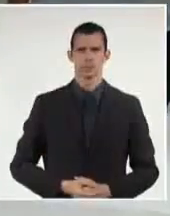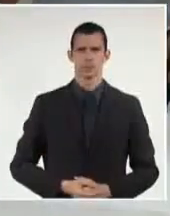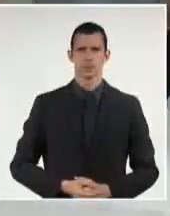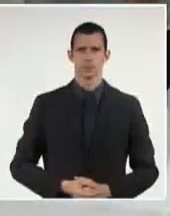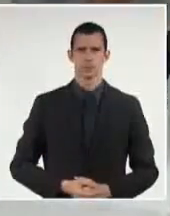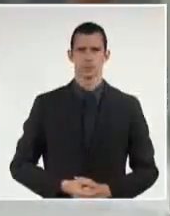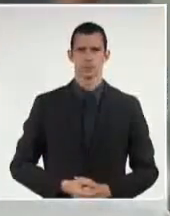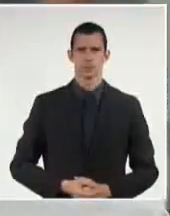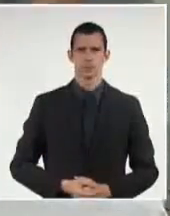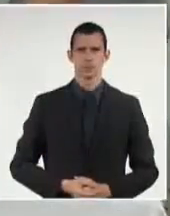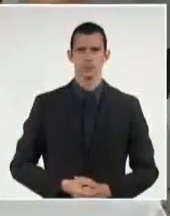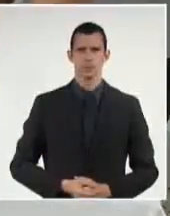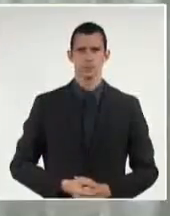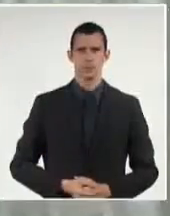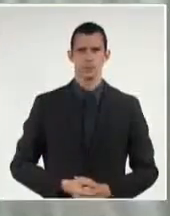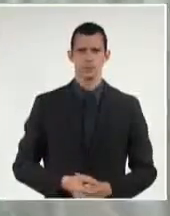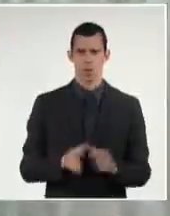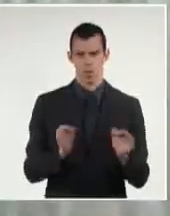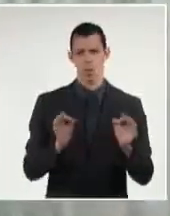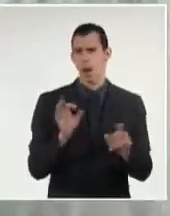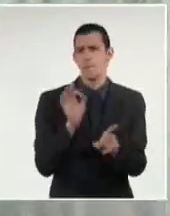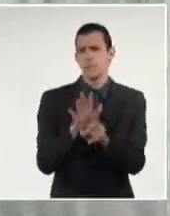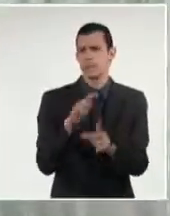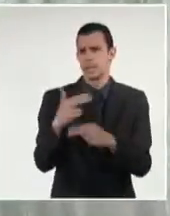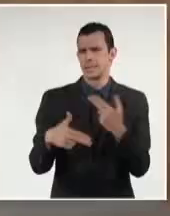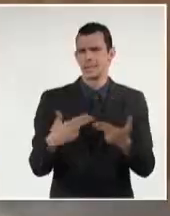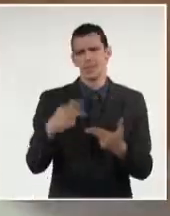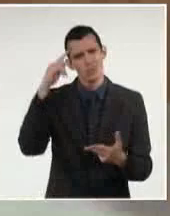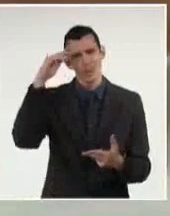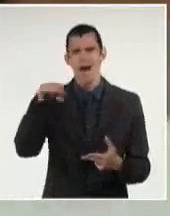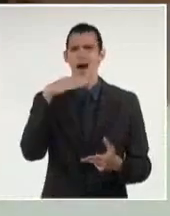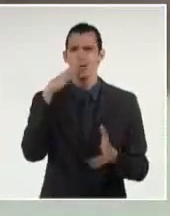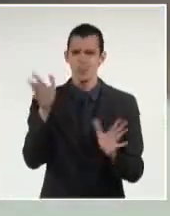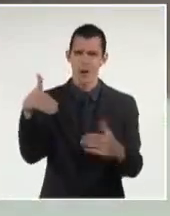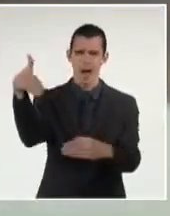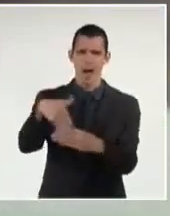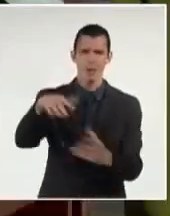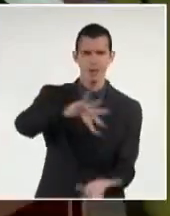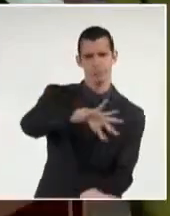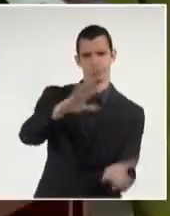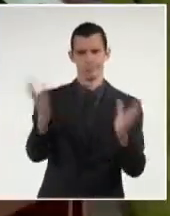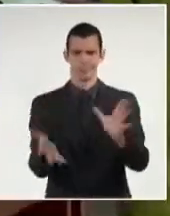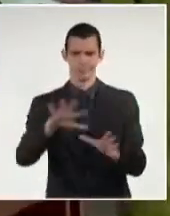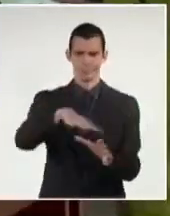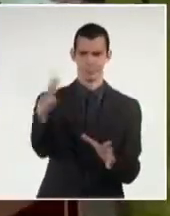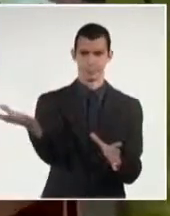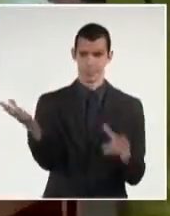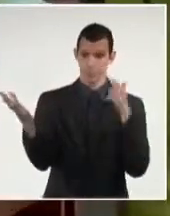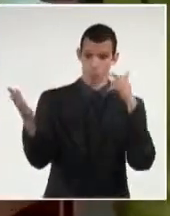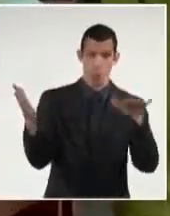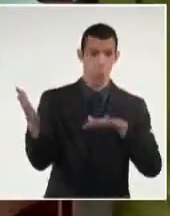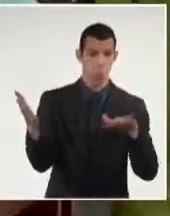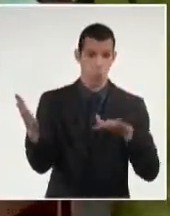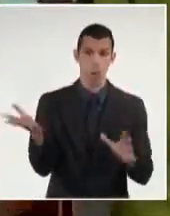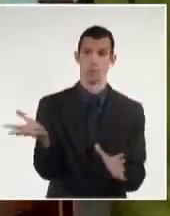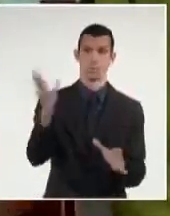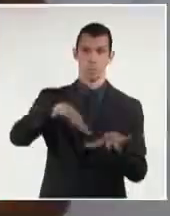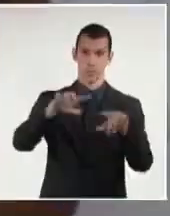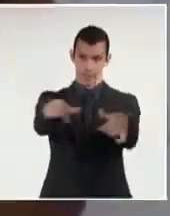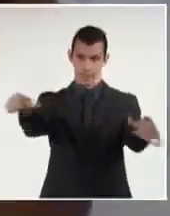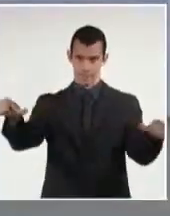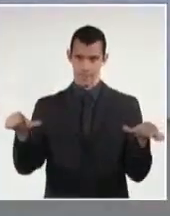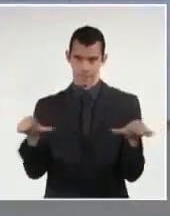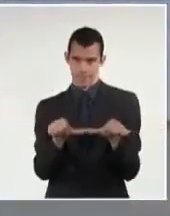Con el sellado público de las urnas abrió esta jornada electoral en 735 colegios. Elecciones nacionales que deciden los